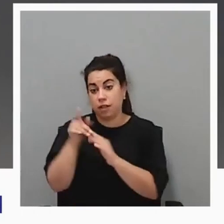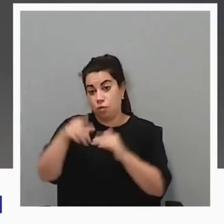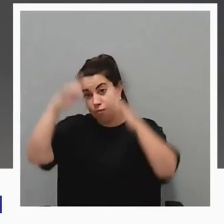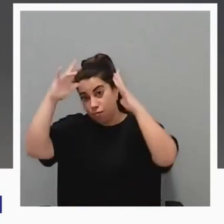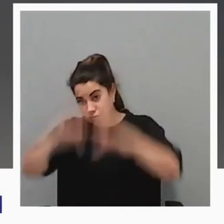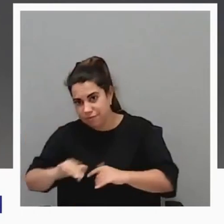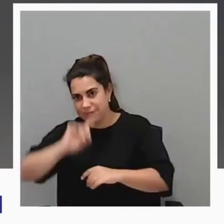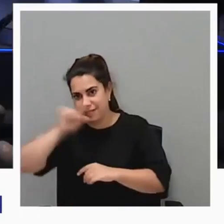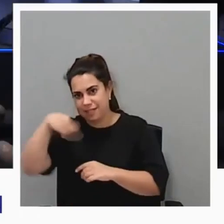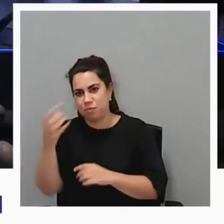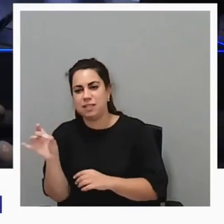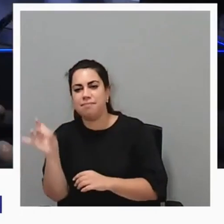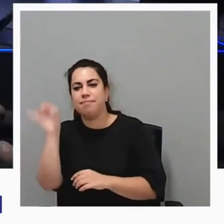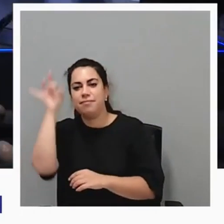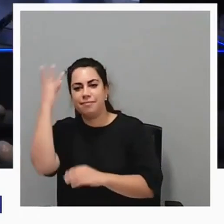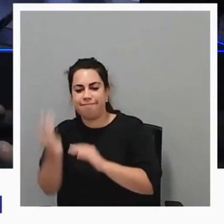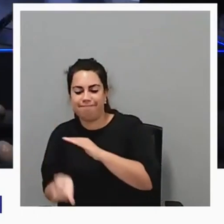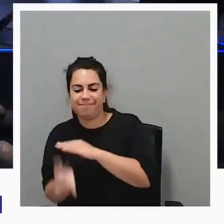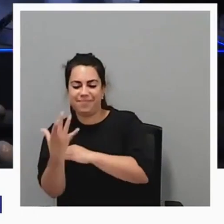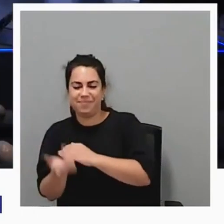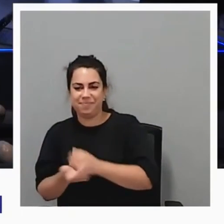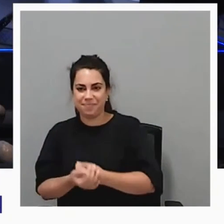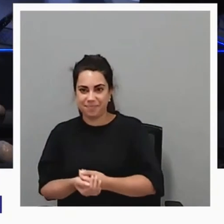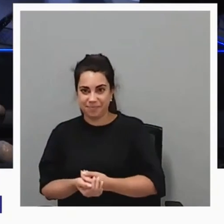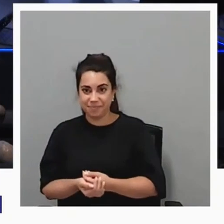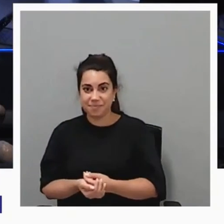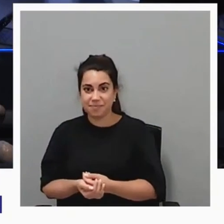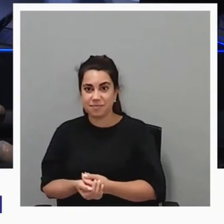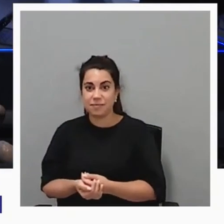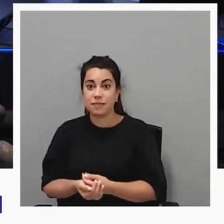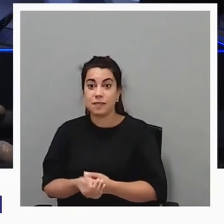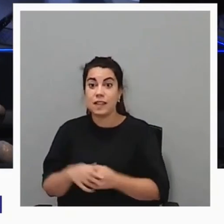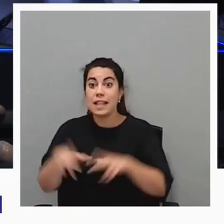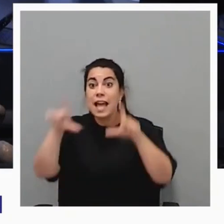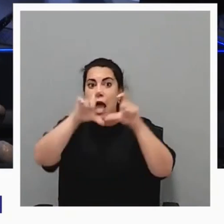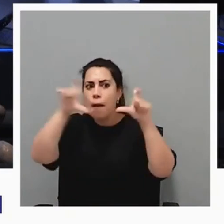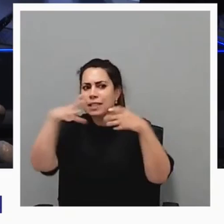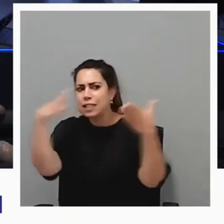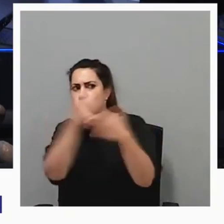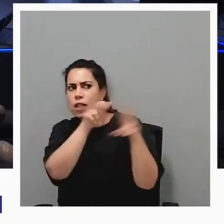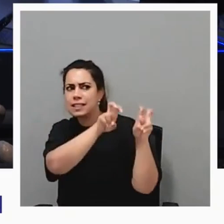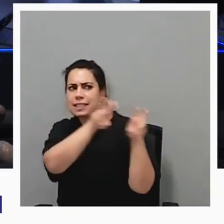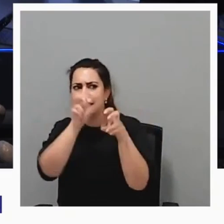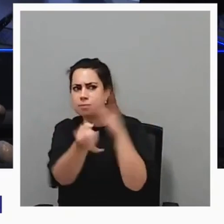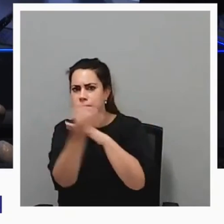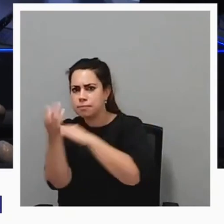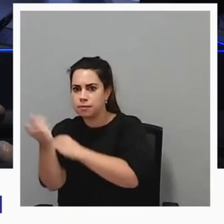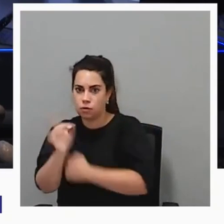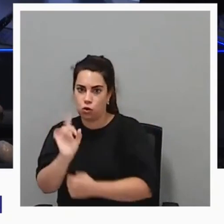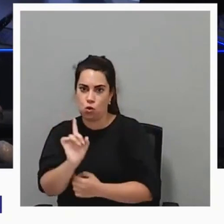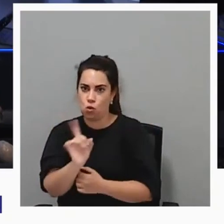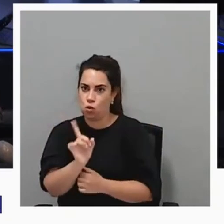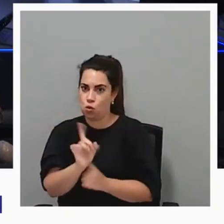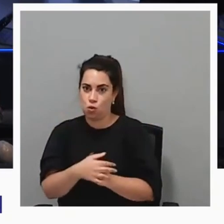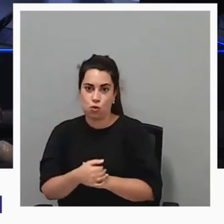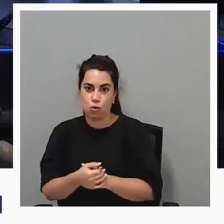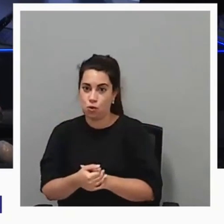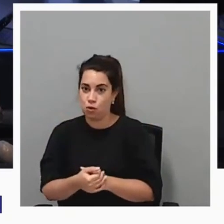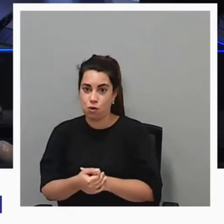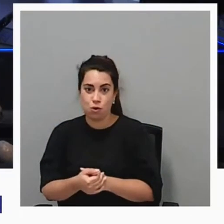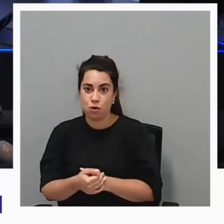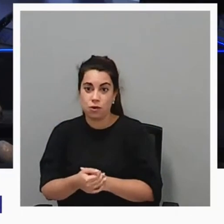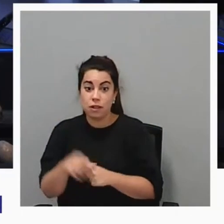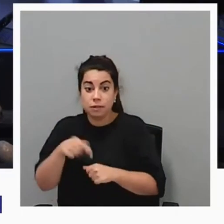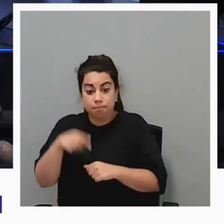factible, con dificultades. No todas las empresas son innovadoras. En el mundo de la administración,